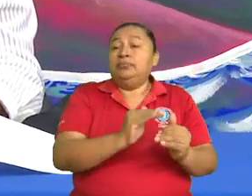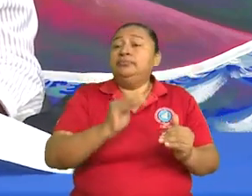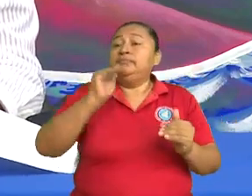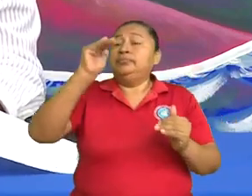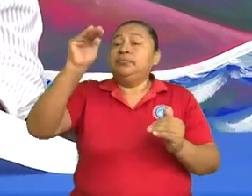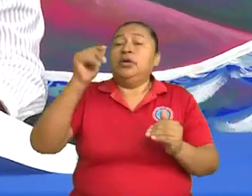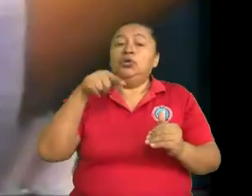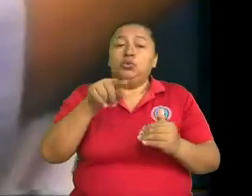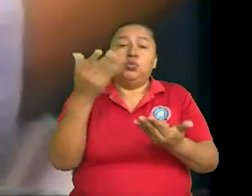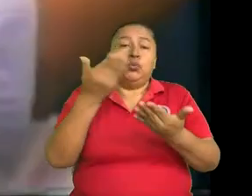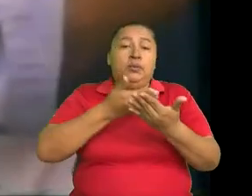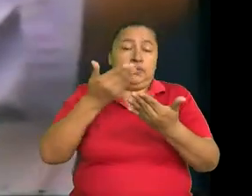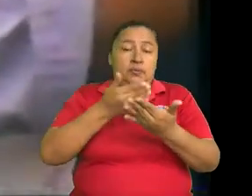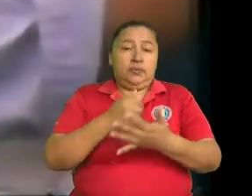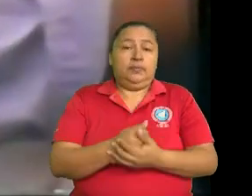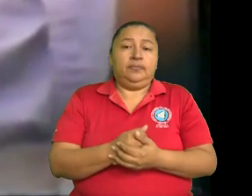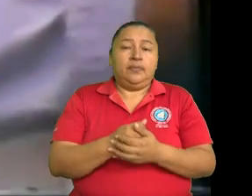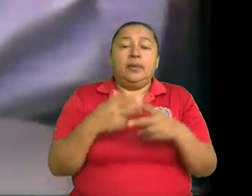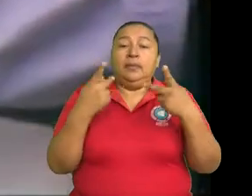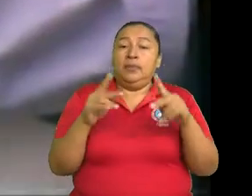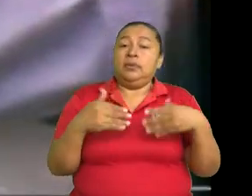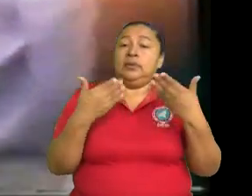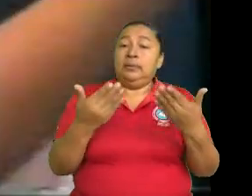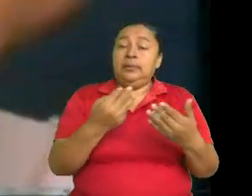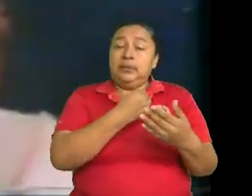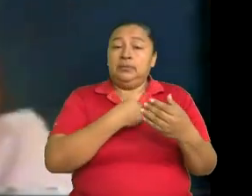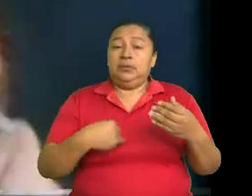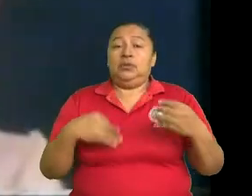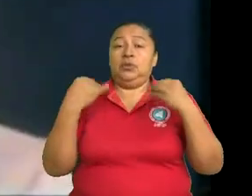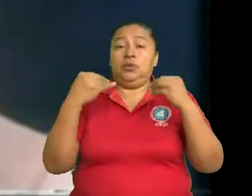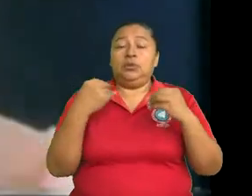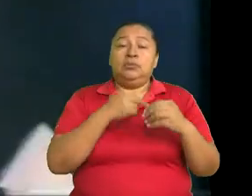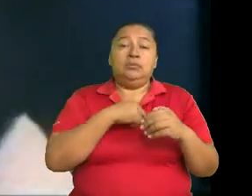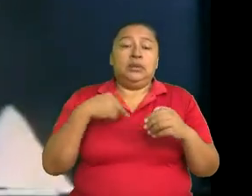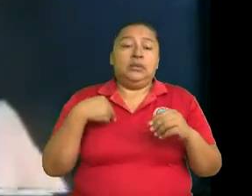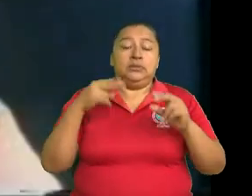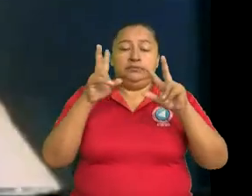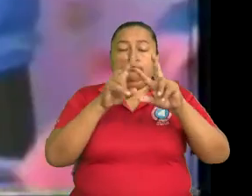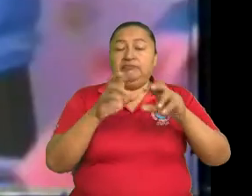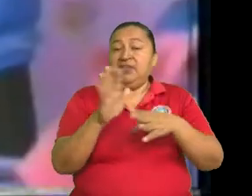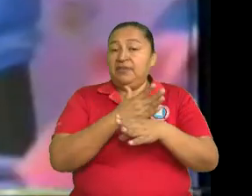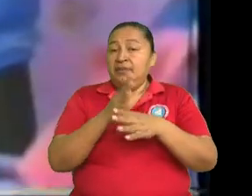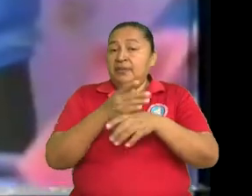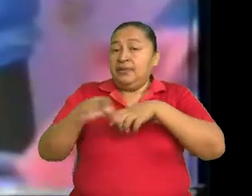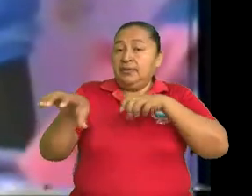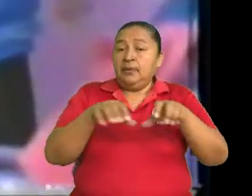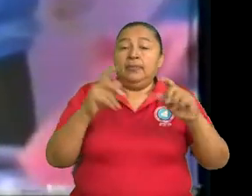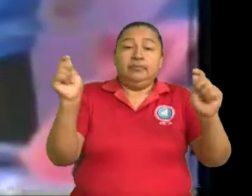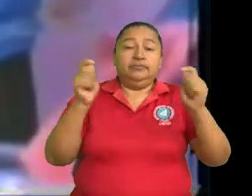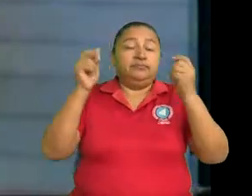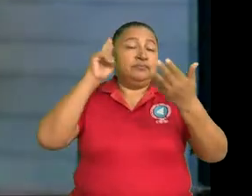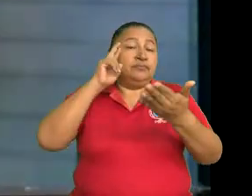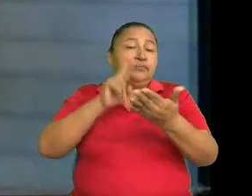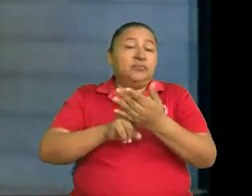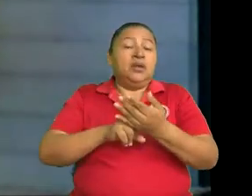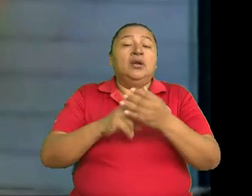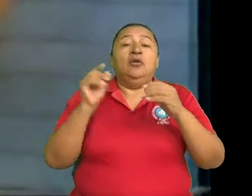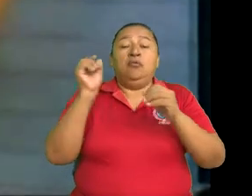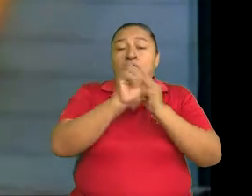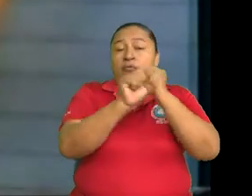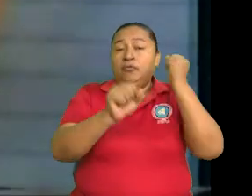vida académica. Además, el Ministerio de Educación realizará una serie de actividades para conmemorar la Gran Cruzada Nacional